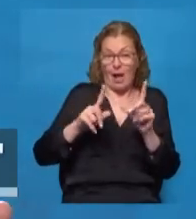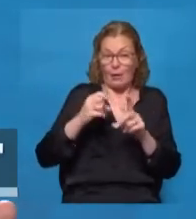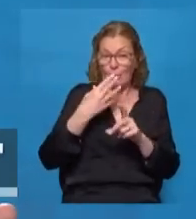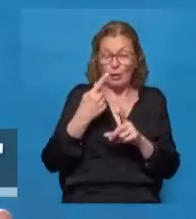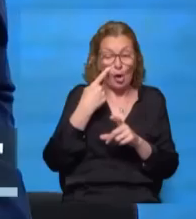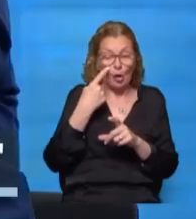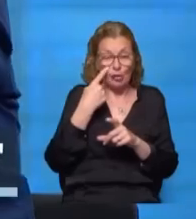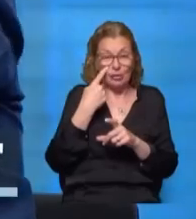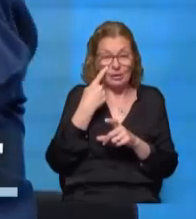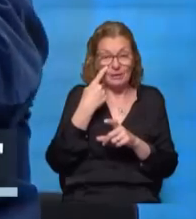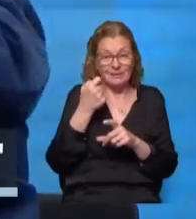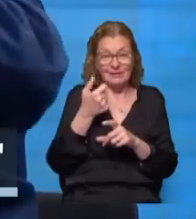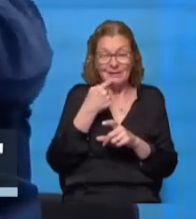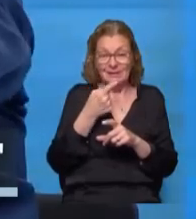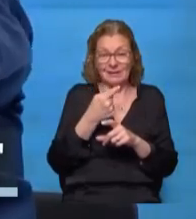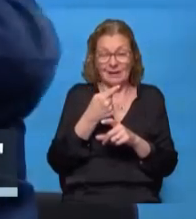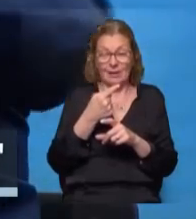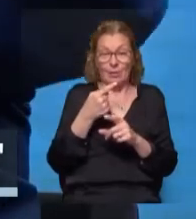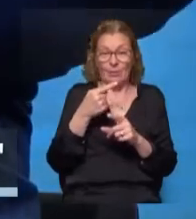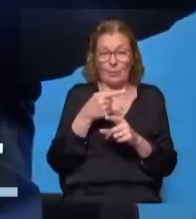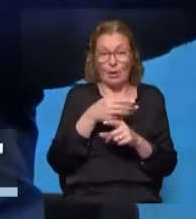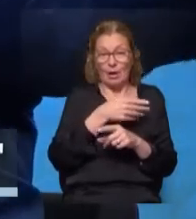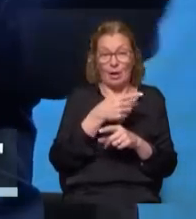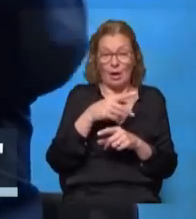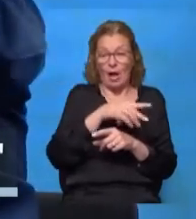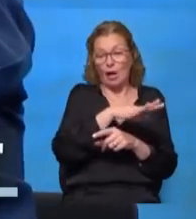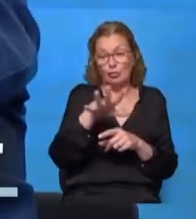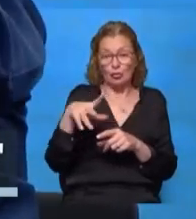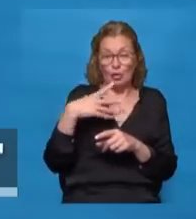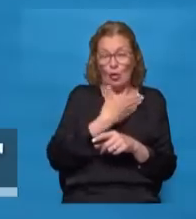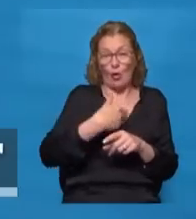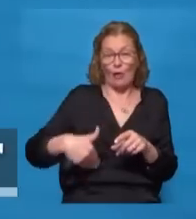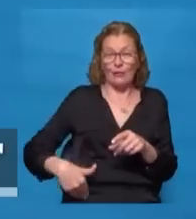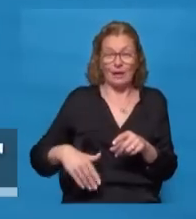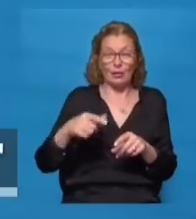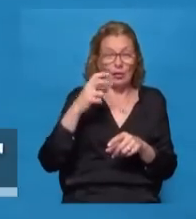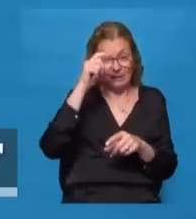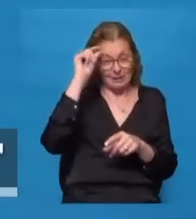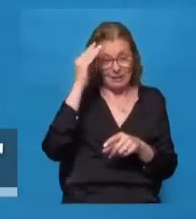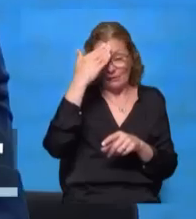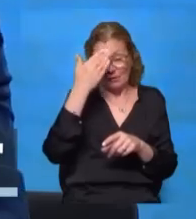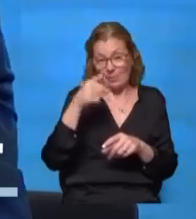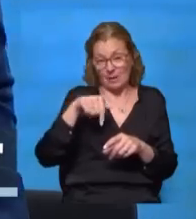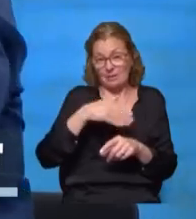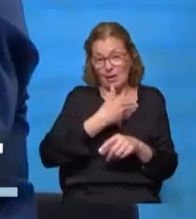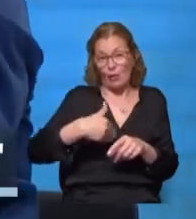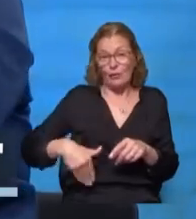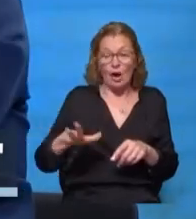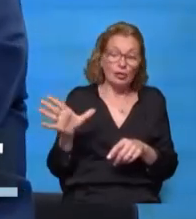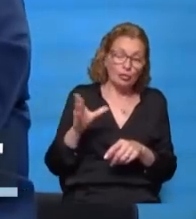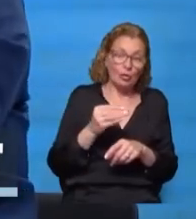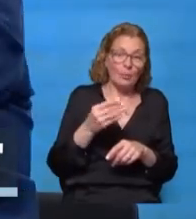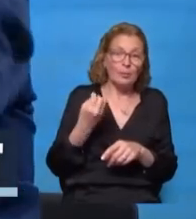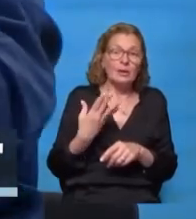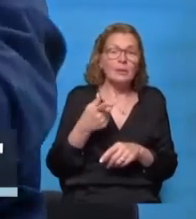que conocer ahora recién en el repaso que hacías apuntas a todos los gobiernos desde sanguineti pasando por la calle arrera los gobiernos del frente amplio y este gobierno de coalición Y por qué